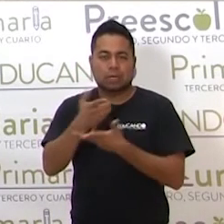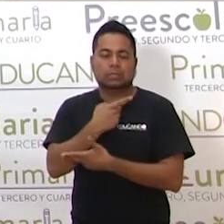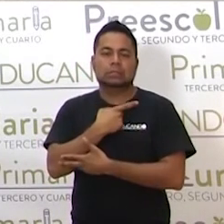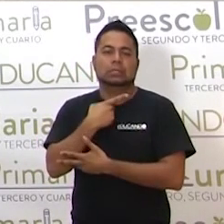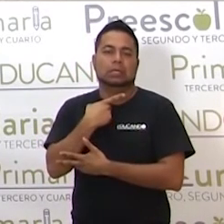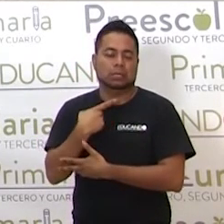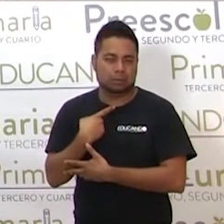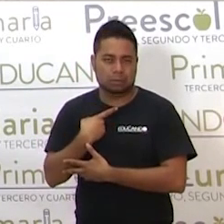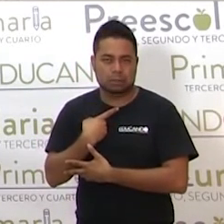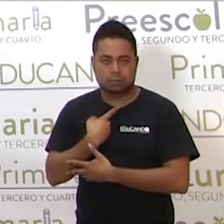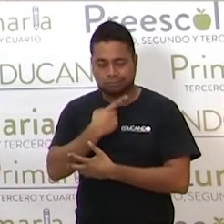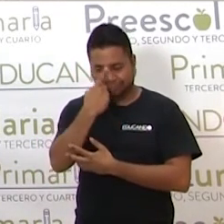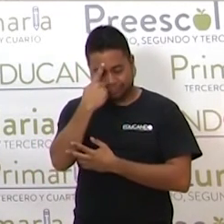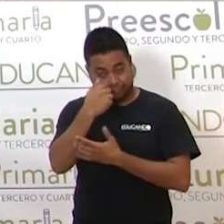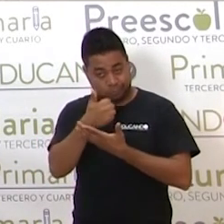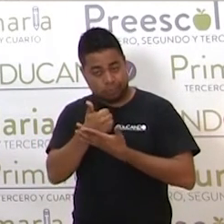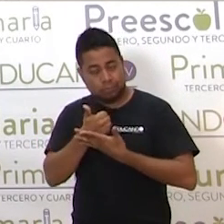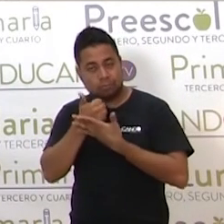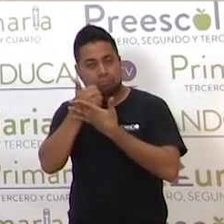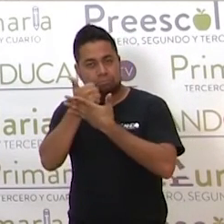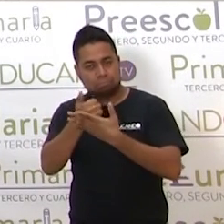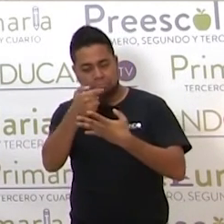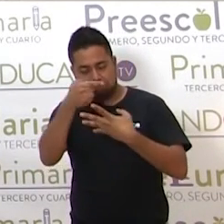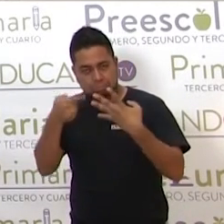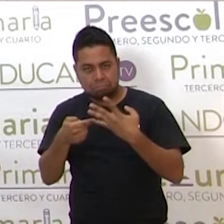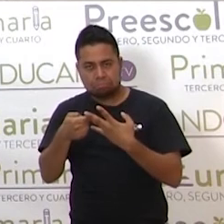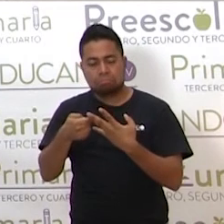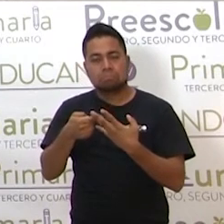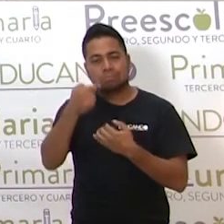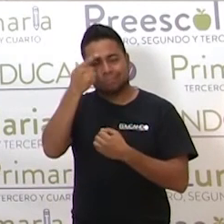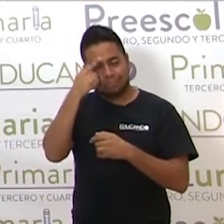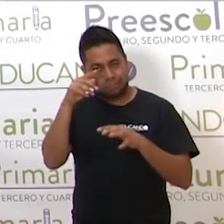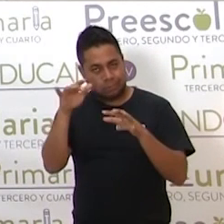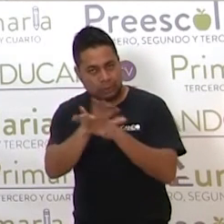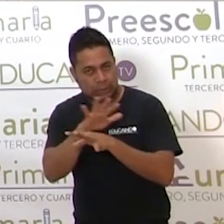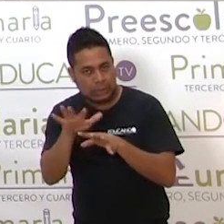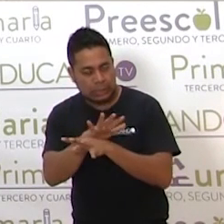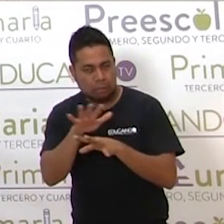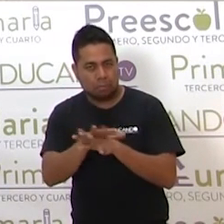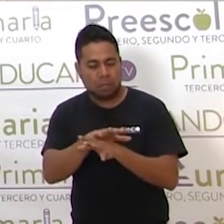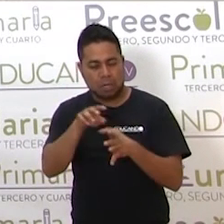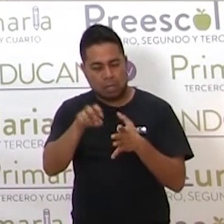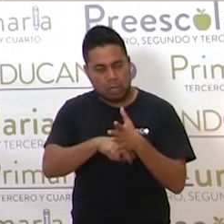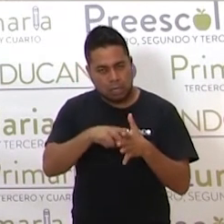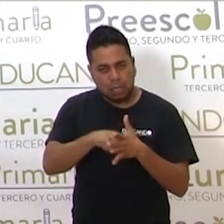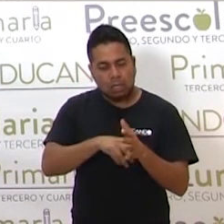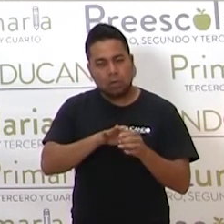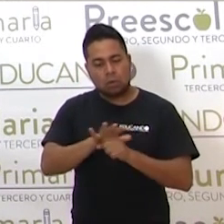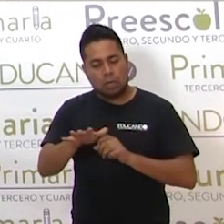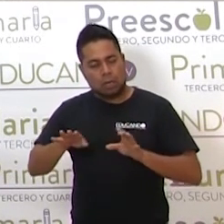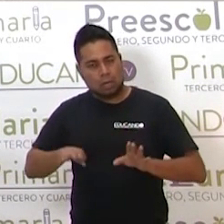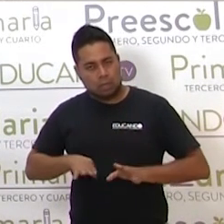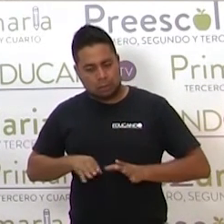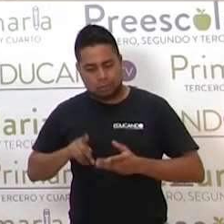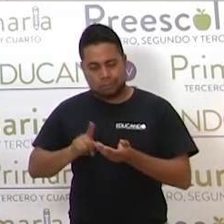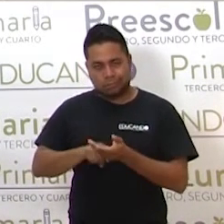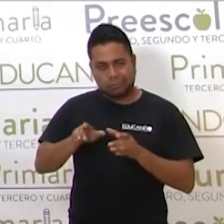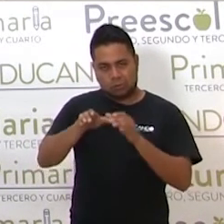que los guiaría para modificar los aspectos de un